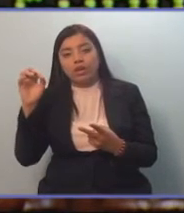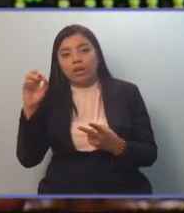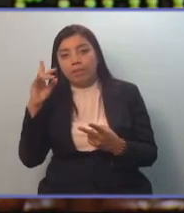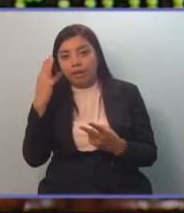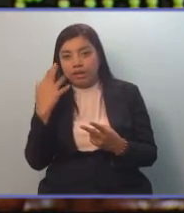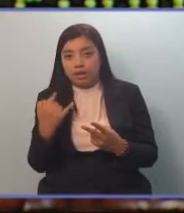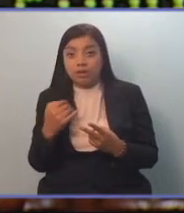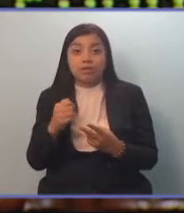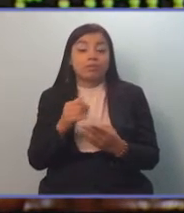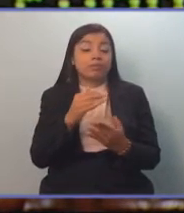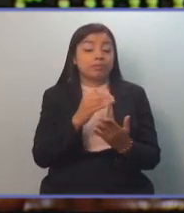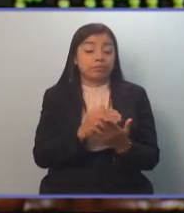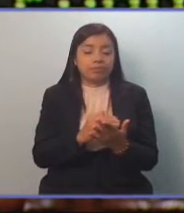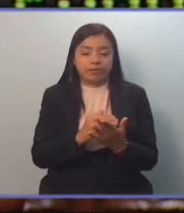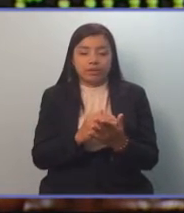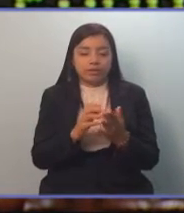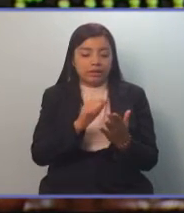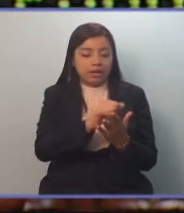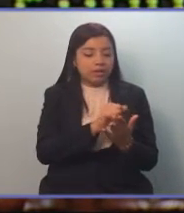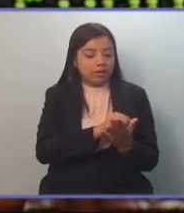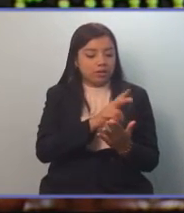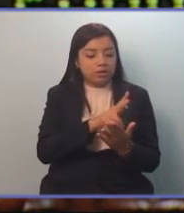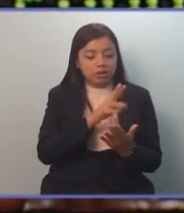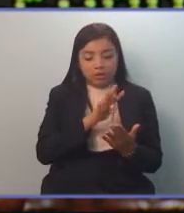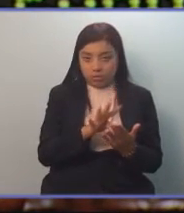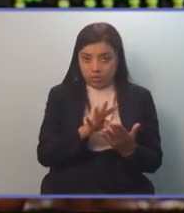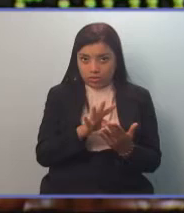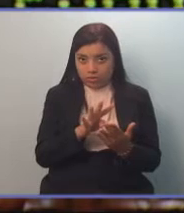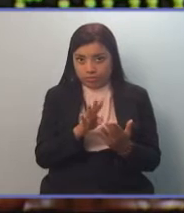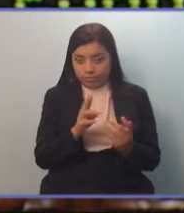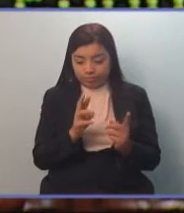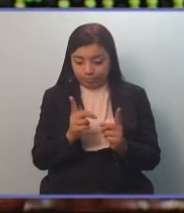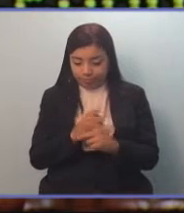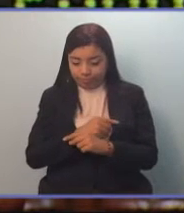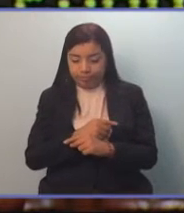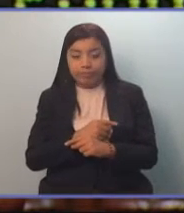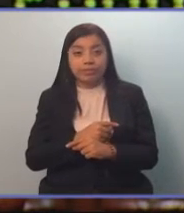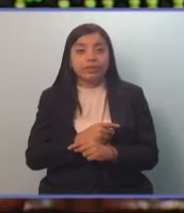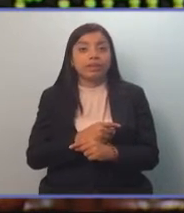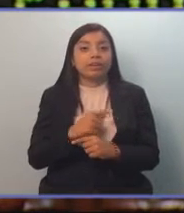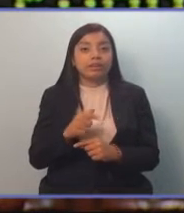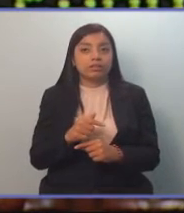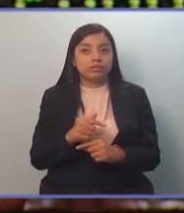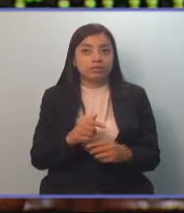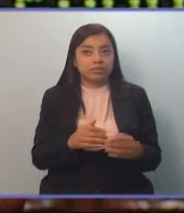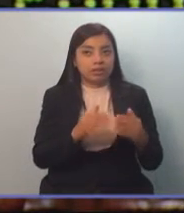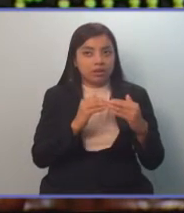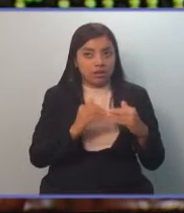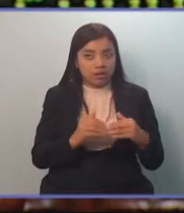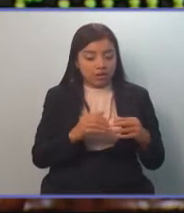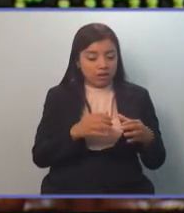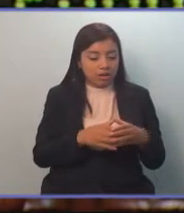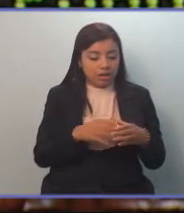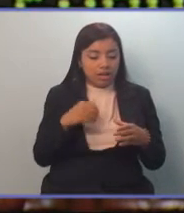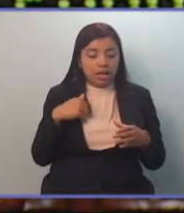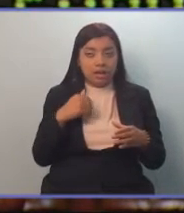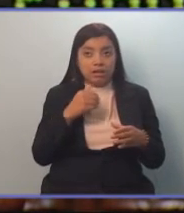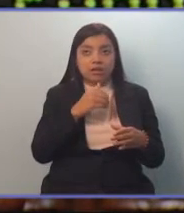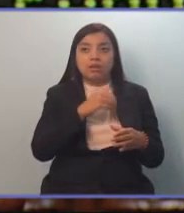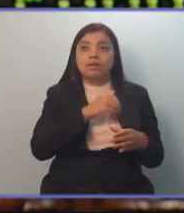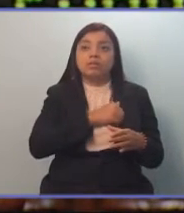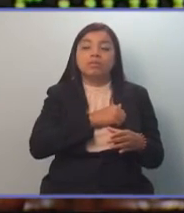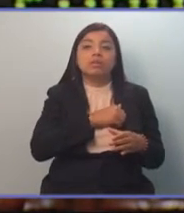artículo 34. Así, artículo 34. El MIGOVDET coordinará con las demás